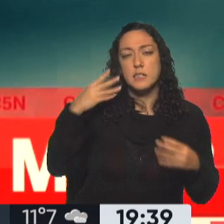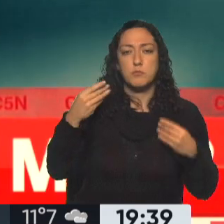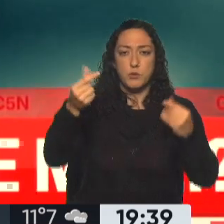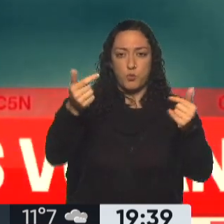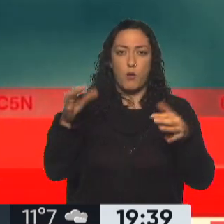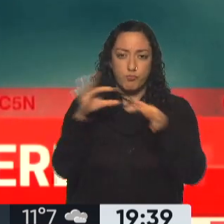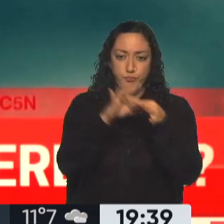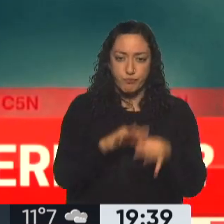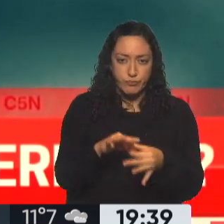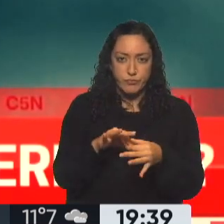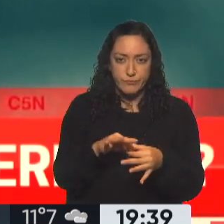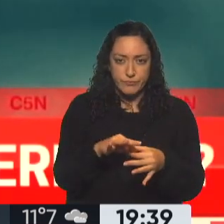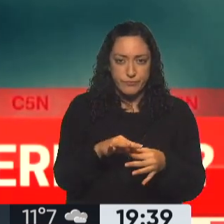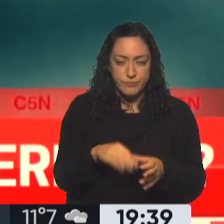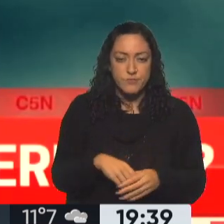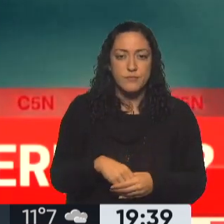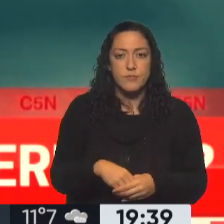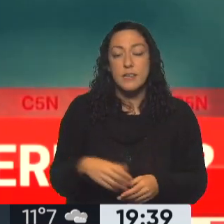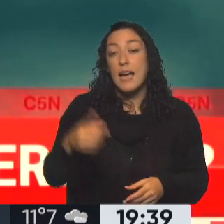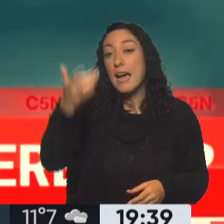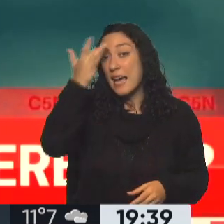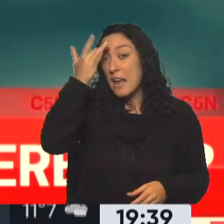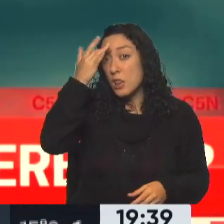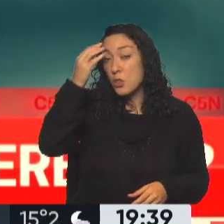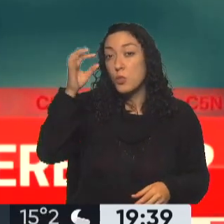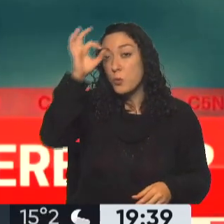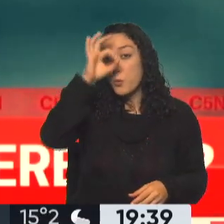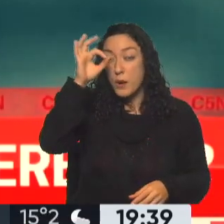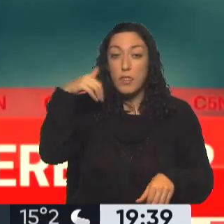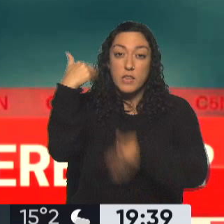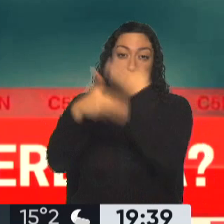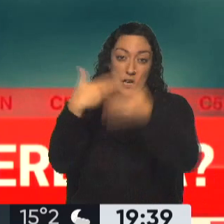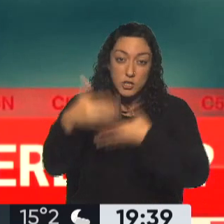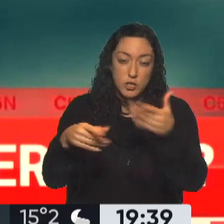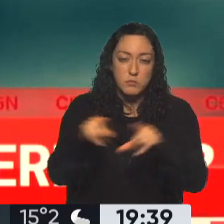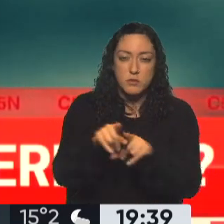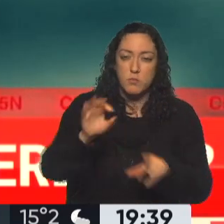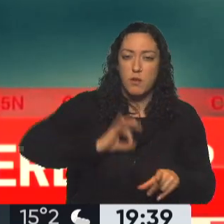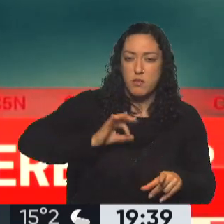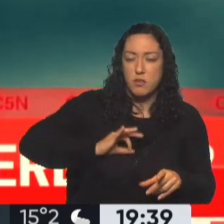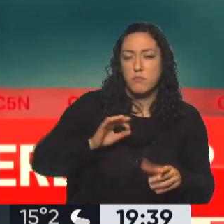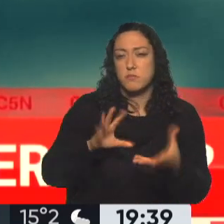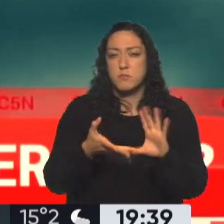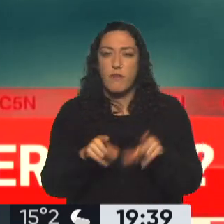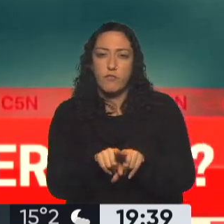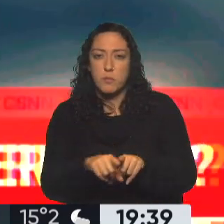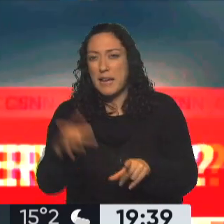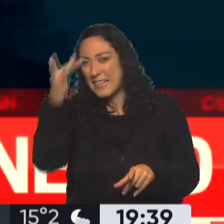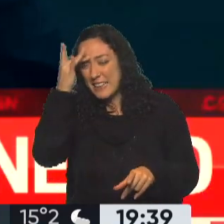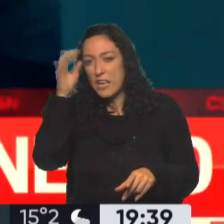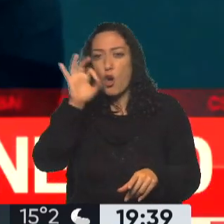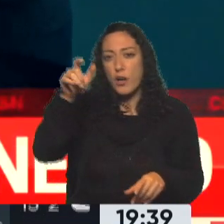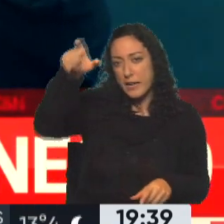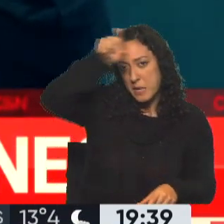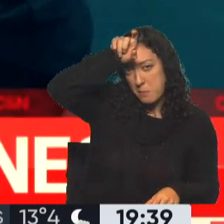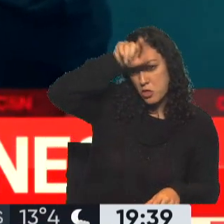espiritual, desarrollando la glándula pineal mediante prácticas milenarias como hay en la India y en el antiguo Egipto.